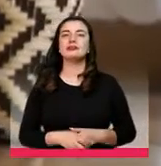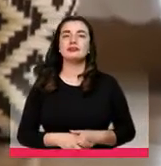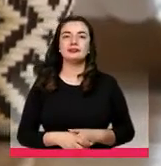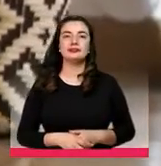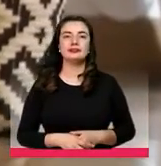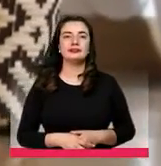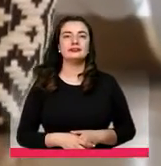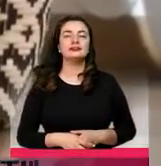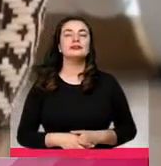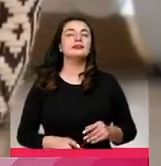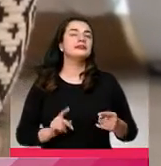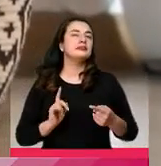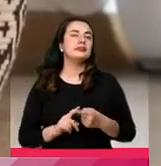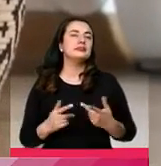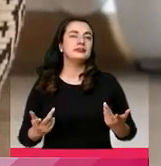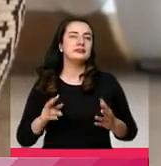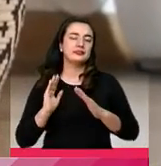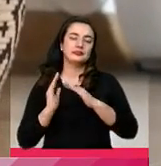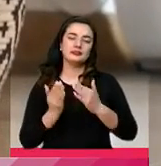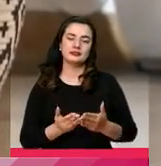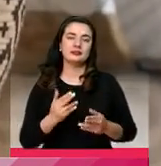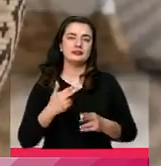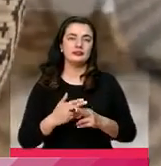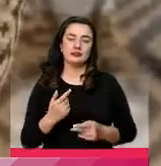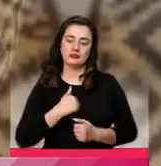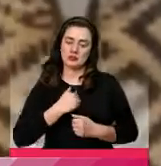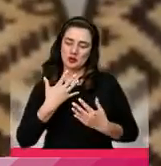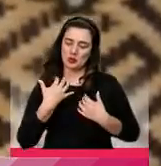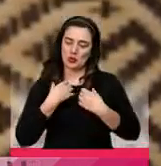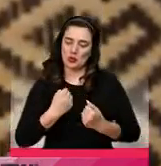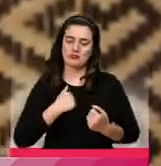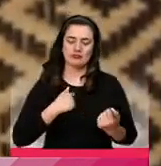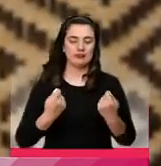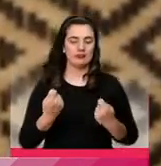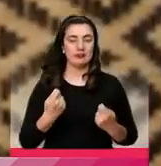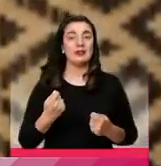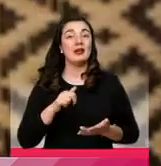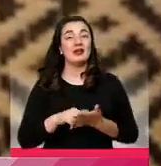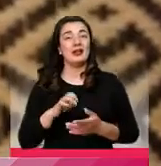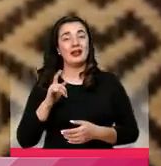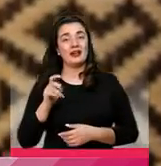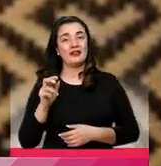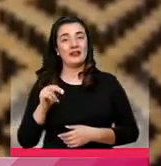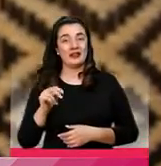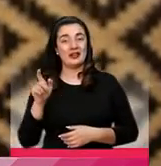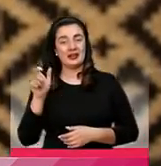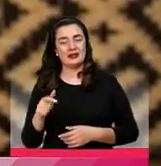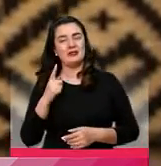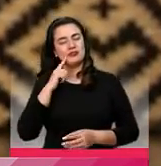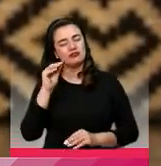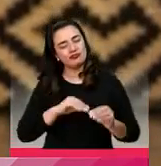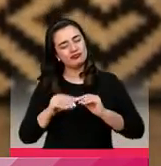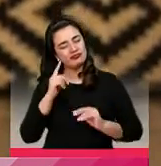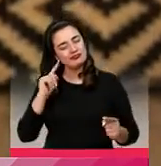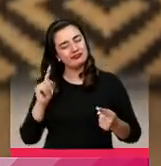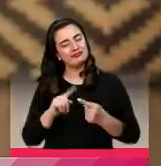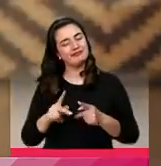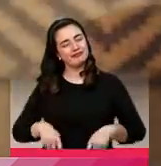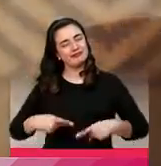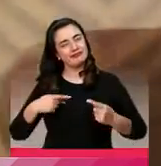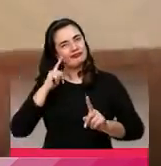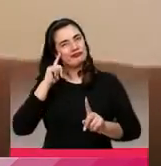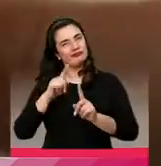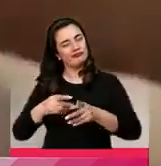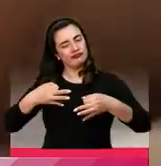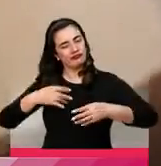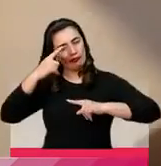Iniciamos este recorrido literario con Hazte dueño de ti, una guía que el escritor Efrén Martínez ha diseñado para vivir con propósito y autenticidad.